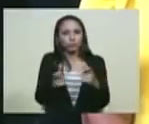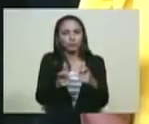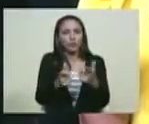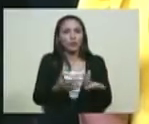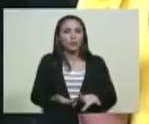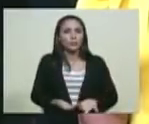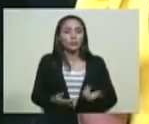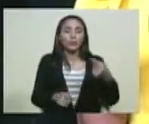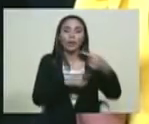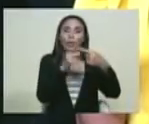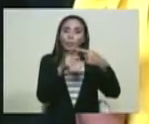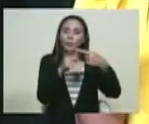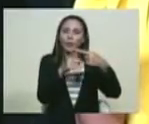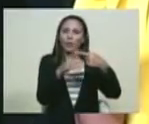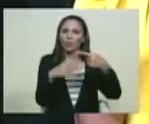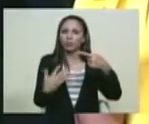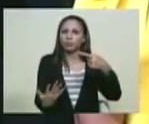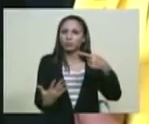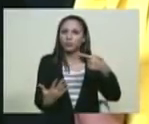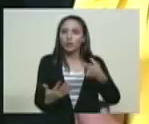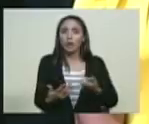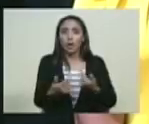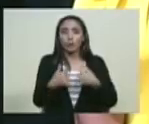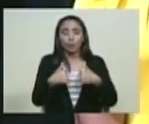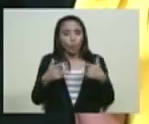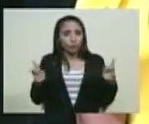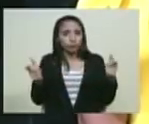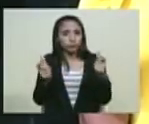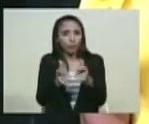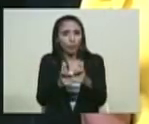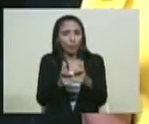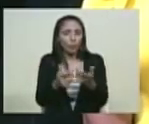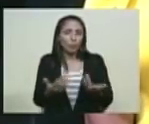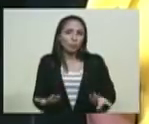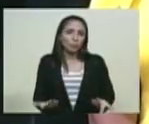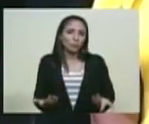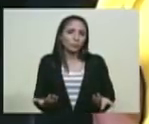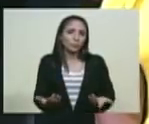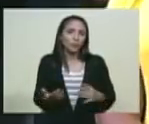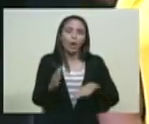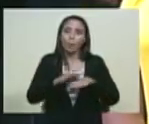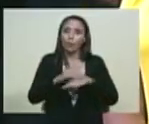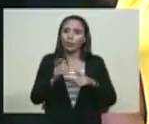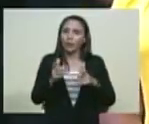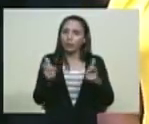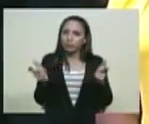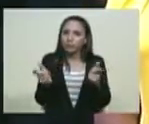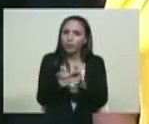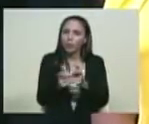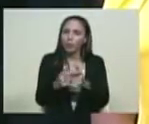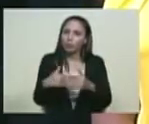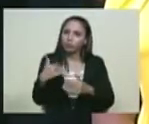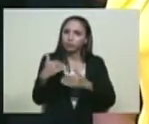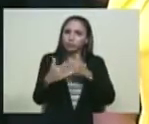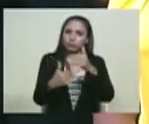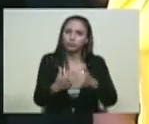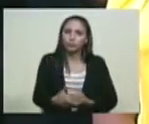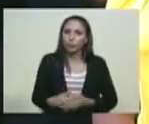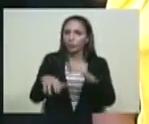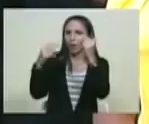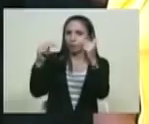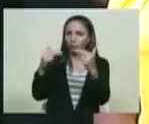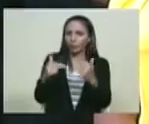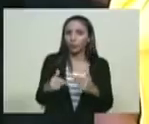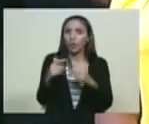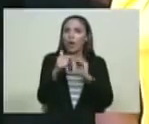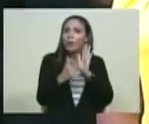En primer lugar, porque asumo esta reunión como una alta reunión con una agenda de Estado.